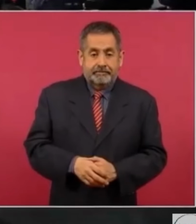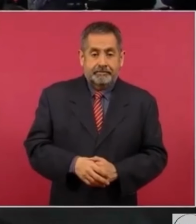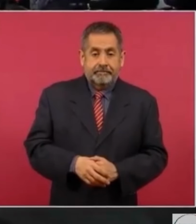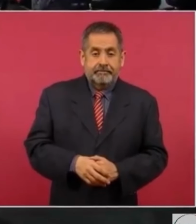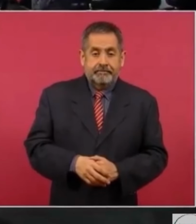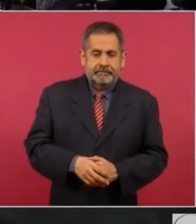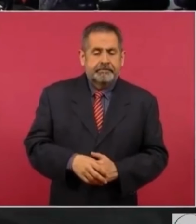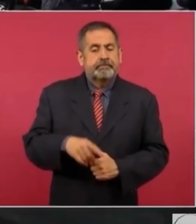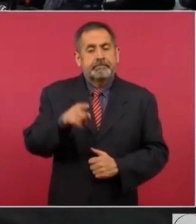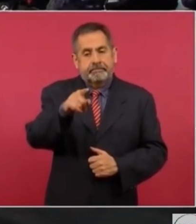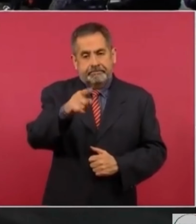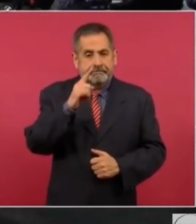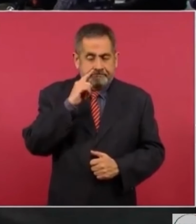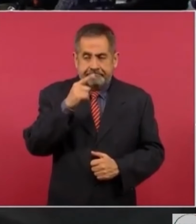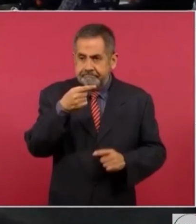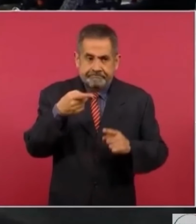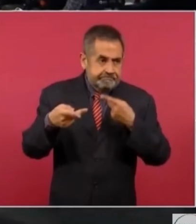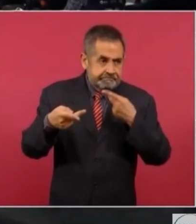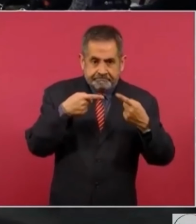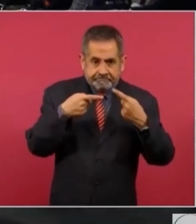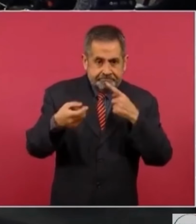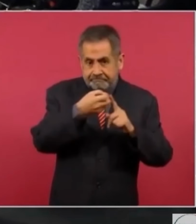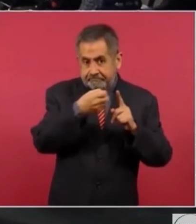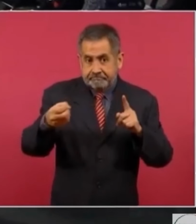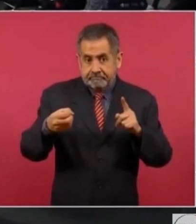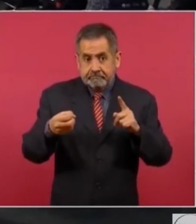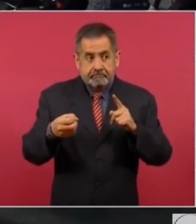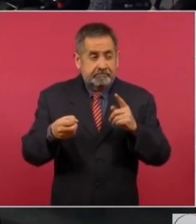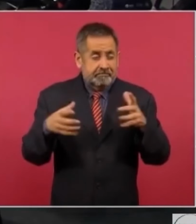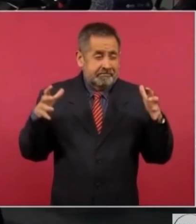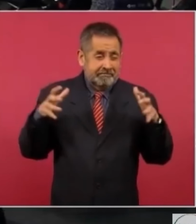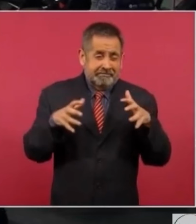Nos vamos a organizar porque si no, no vamos a caminar.